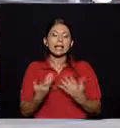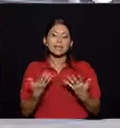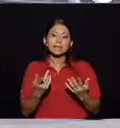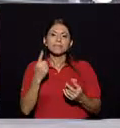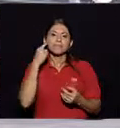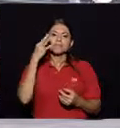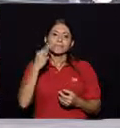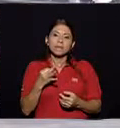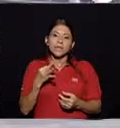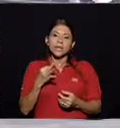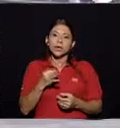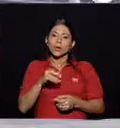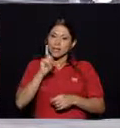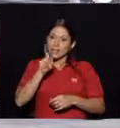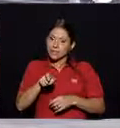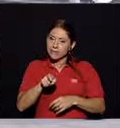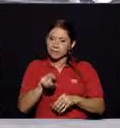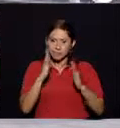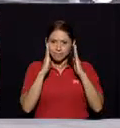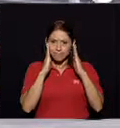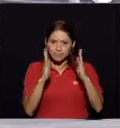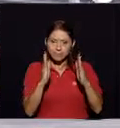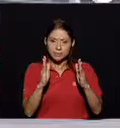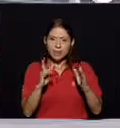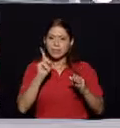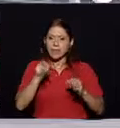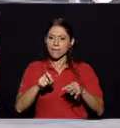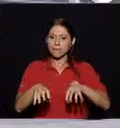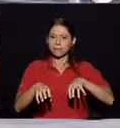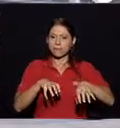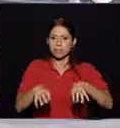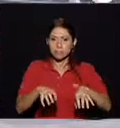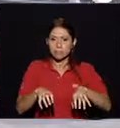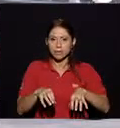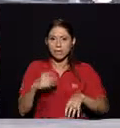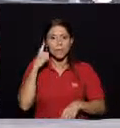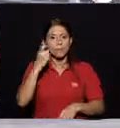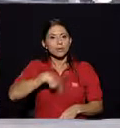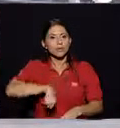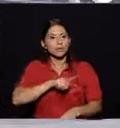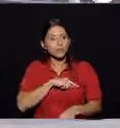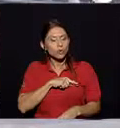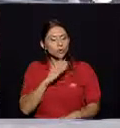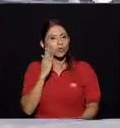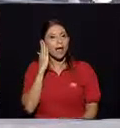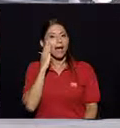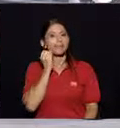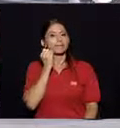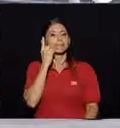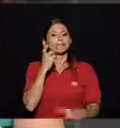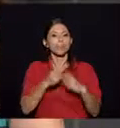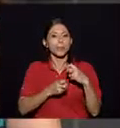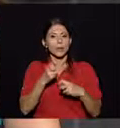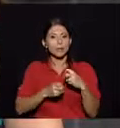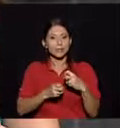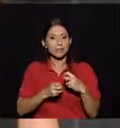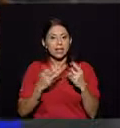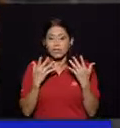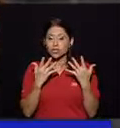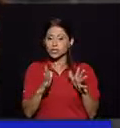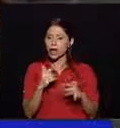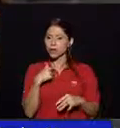hacia prestarle más atención y a tomar acciones, porque creo que lo que tenemos muy claro son esos problemas, pero por otro lado, cuando